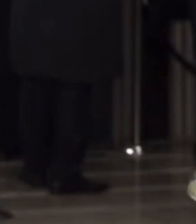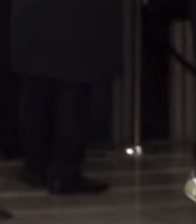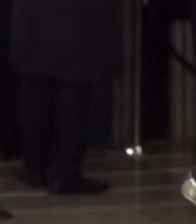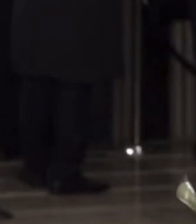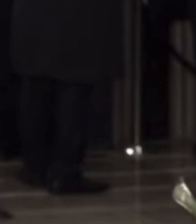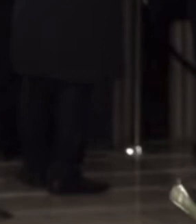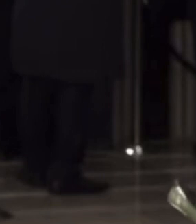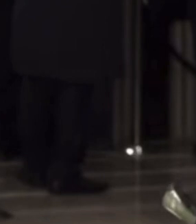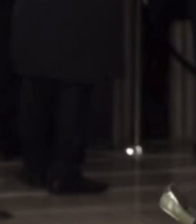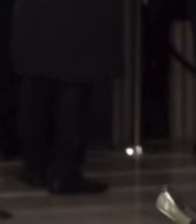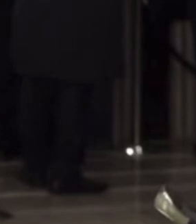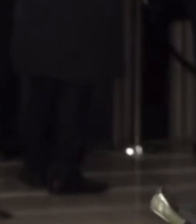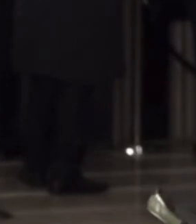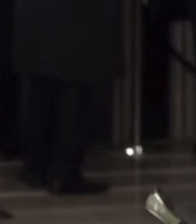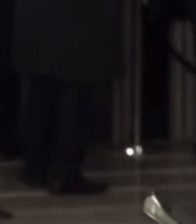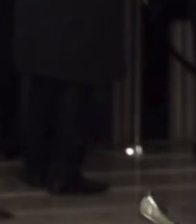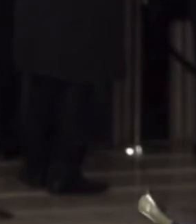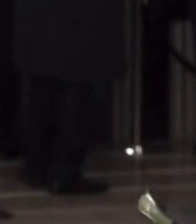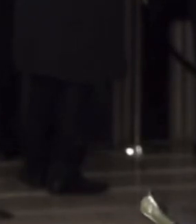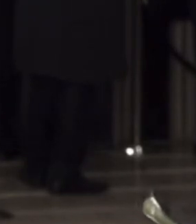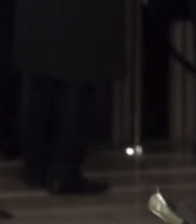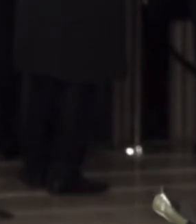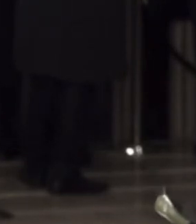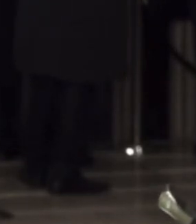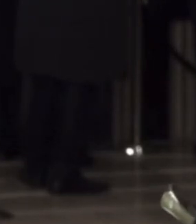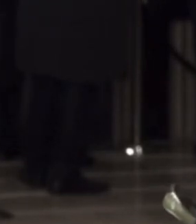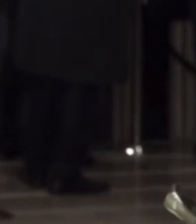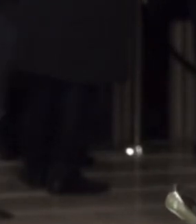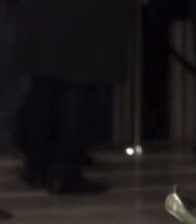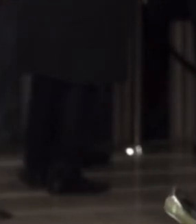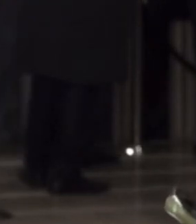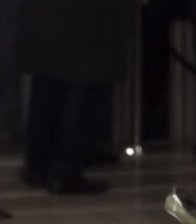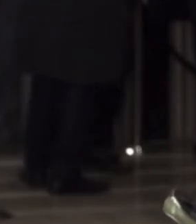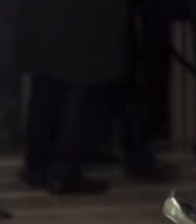para las cuestiones más básicas que están vinculadas con la con nuestra población